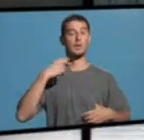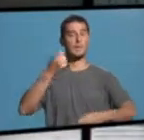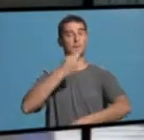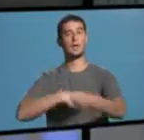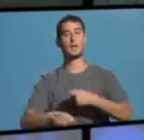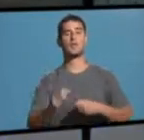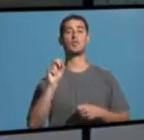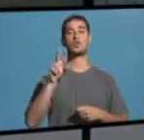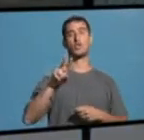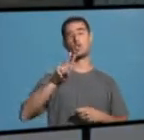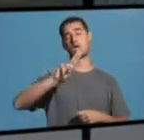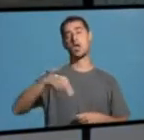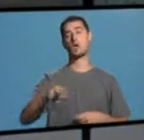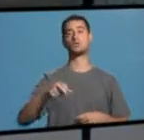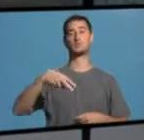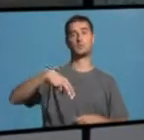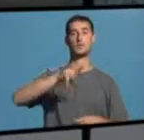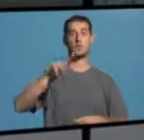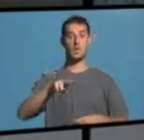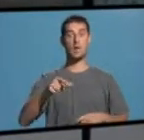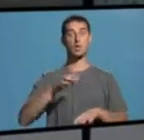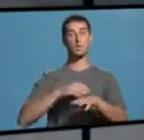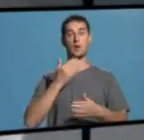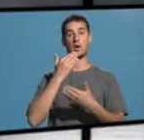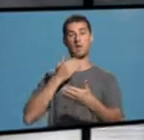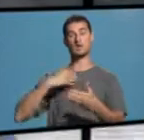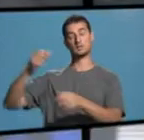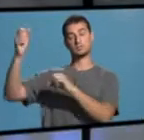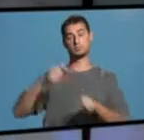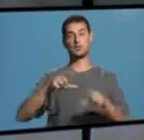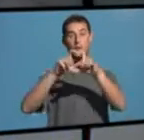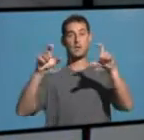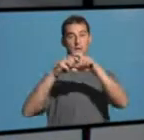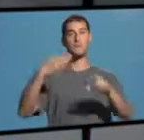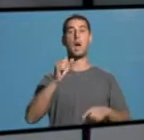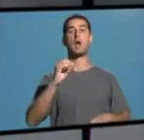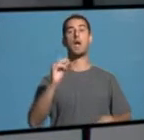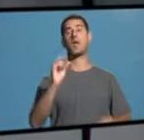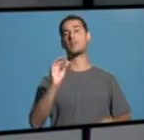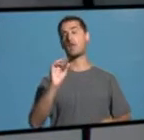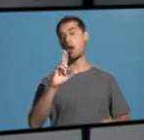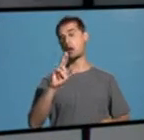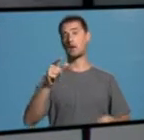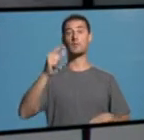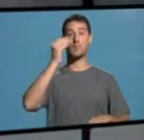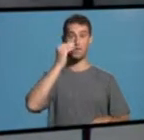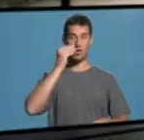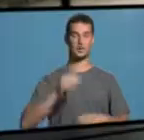de 12 euros o metro cadrado a parcela que fará posible que a empresa Pacadar cree máis de 100 postos de traballo en Monforte.